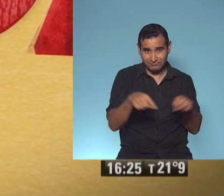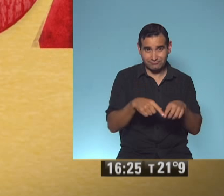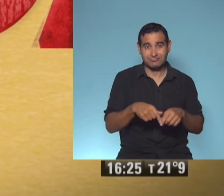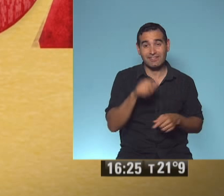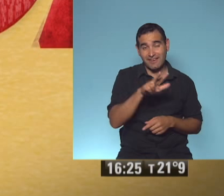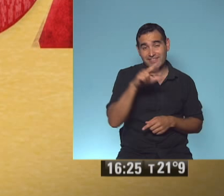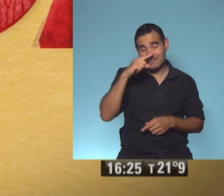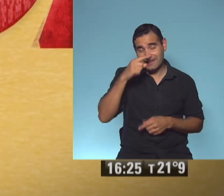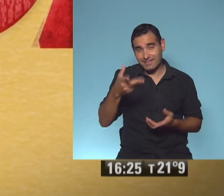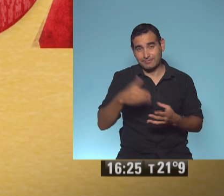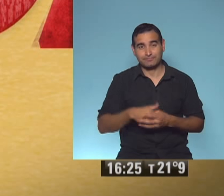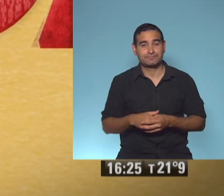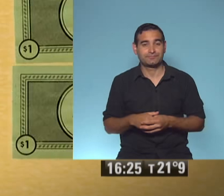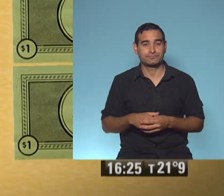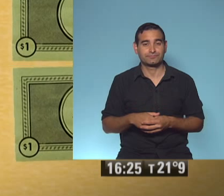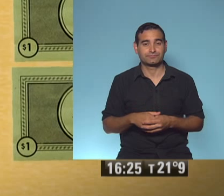37.